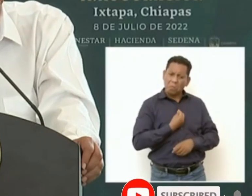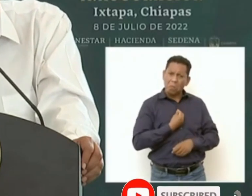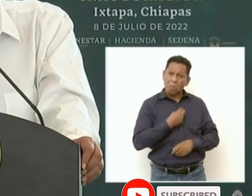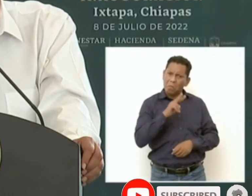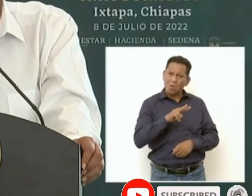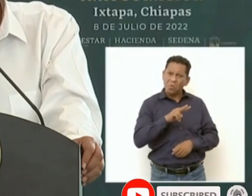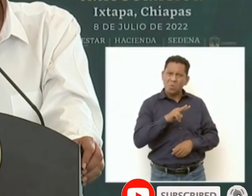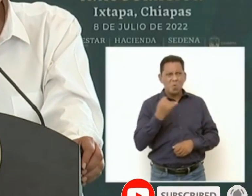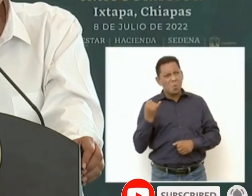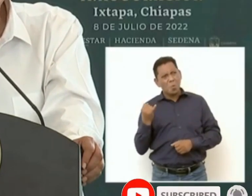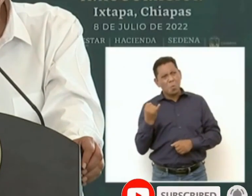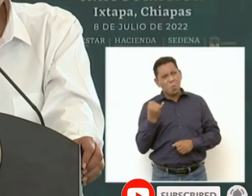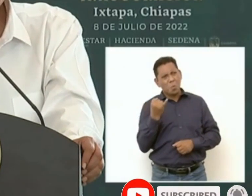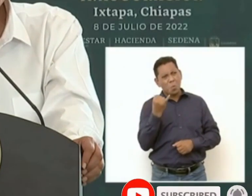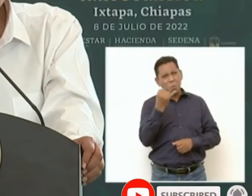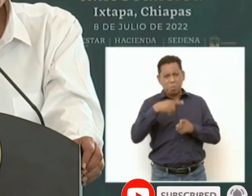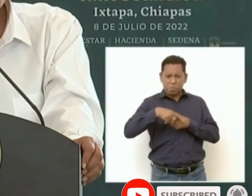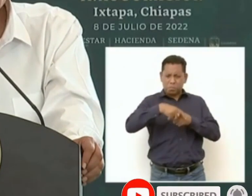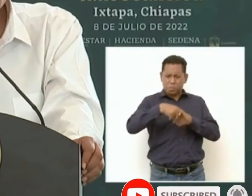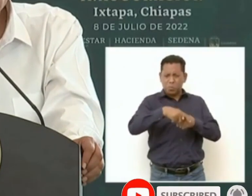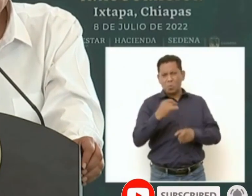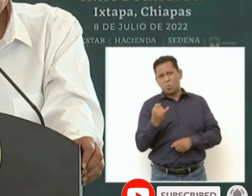y llega lejos.